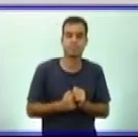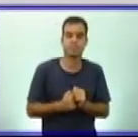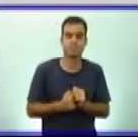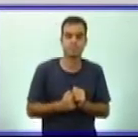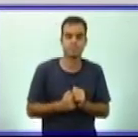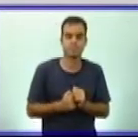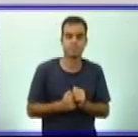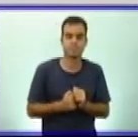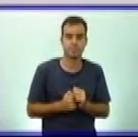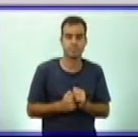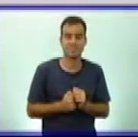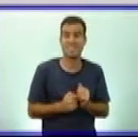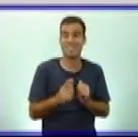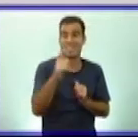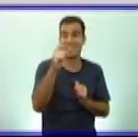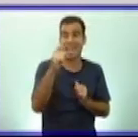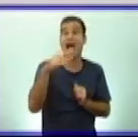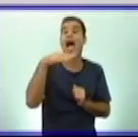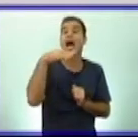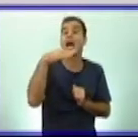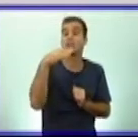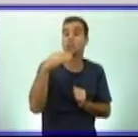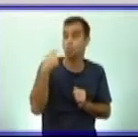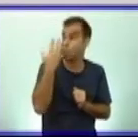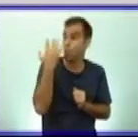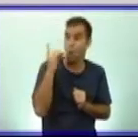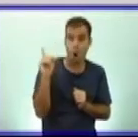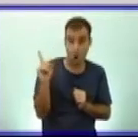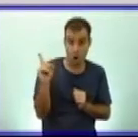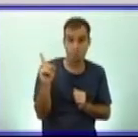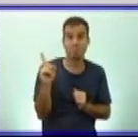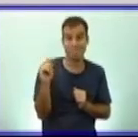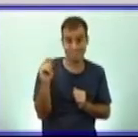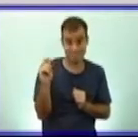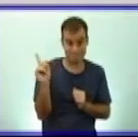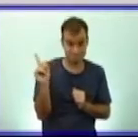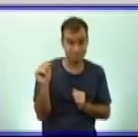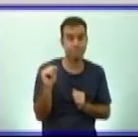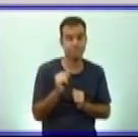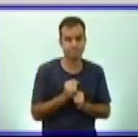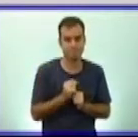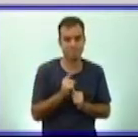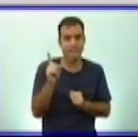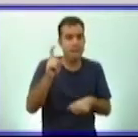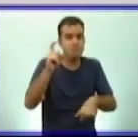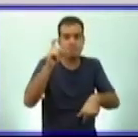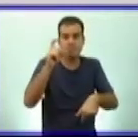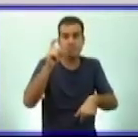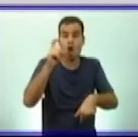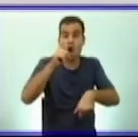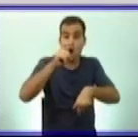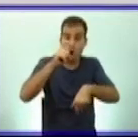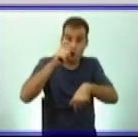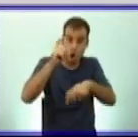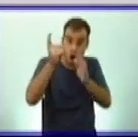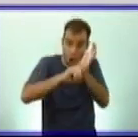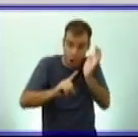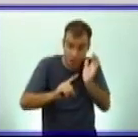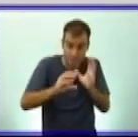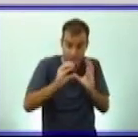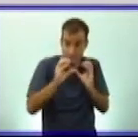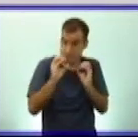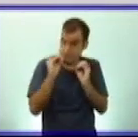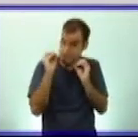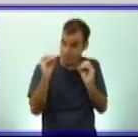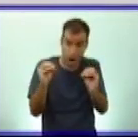la tensión es máxima entre las placas del capacitor, en ese instante la corriente es cero. Pero en el momento que